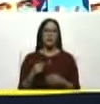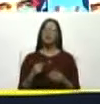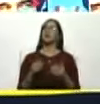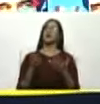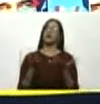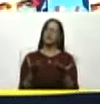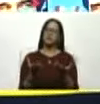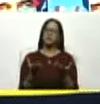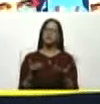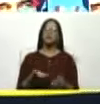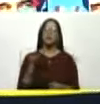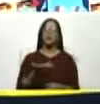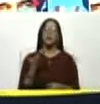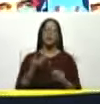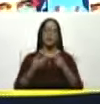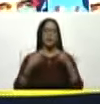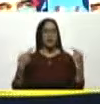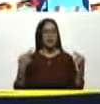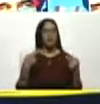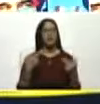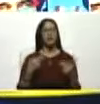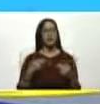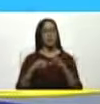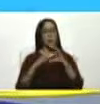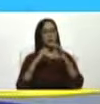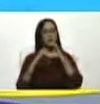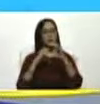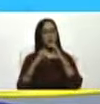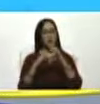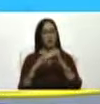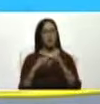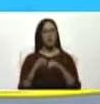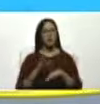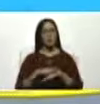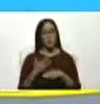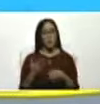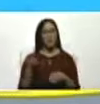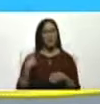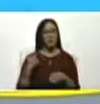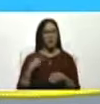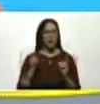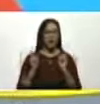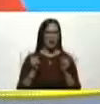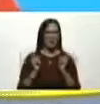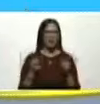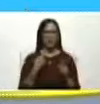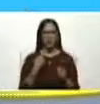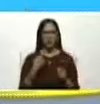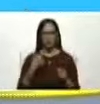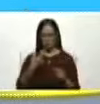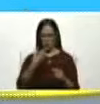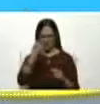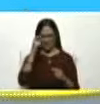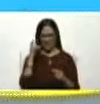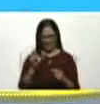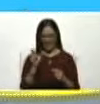comunicacional. Porque nosotros tenemos a veces la tendencia, y lo digo